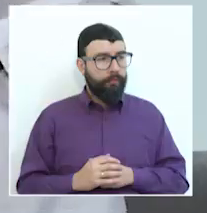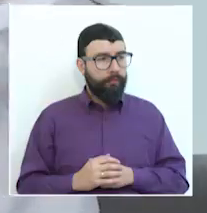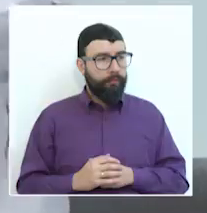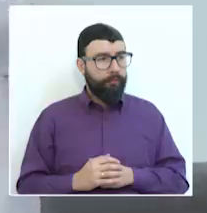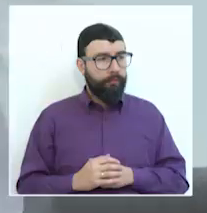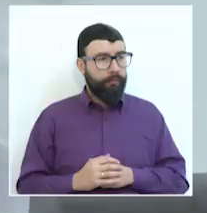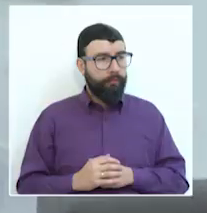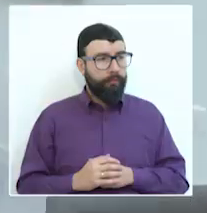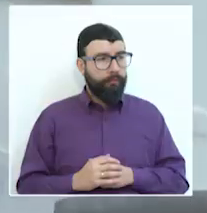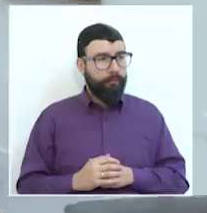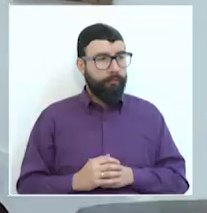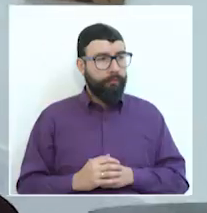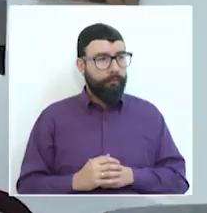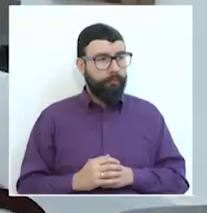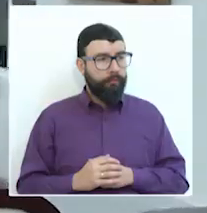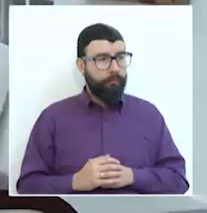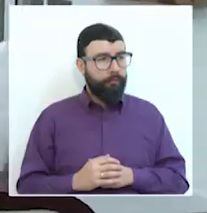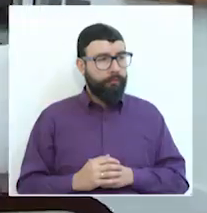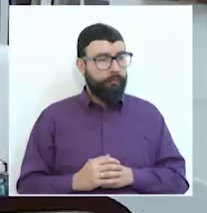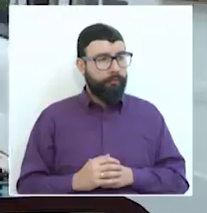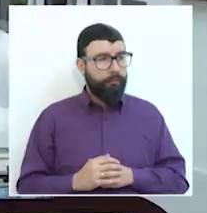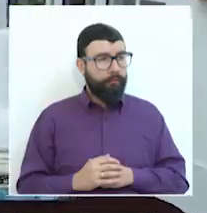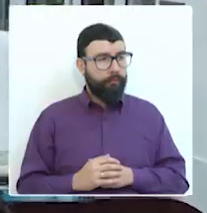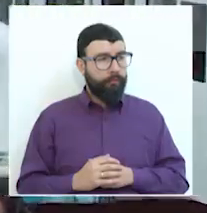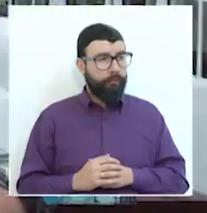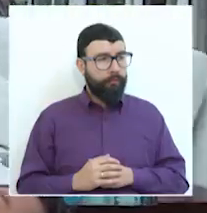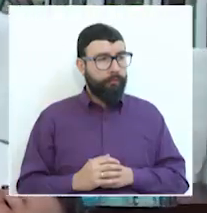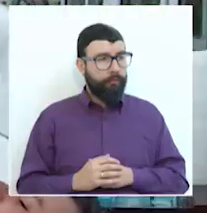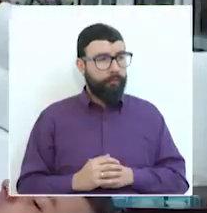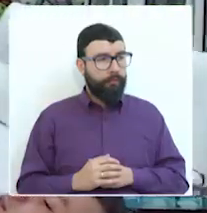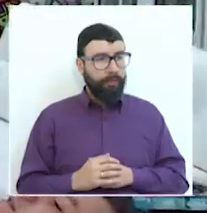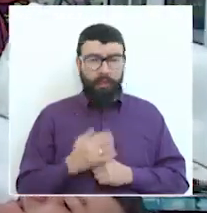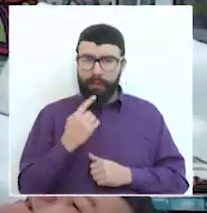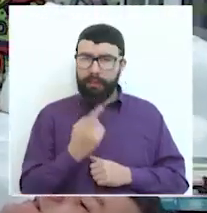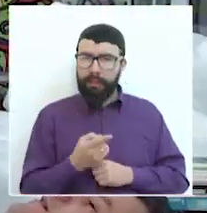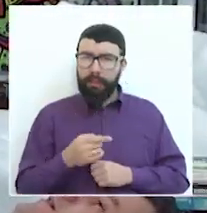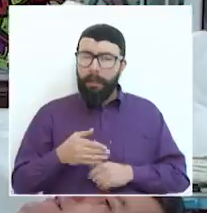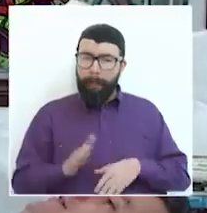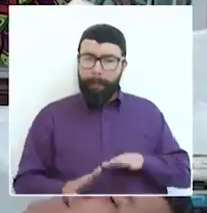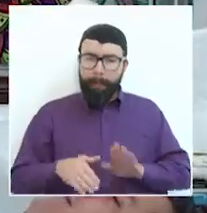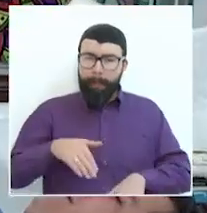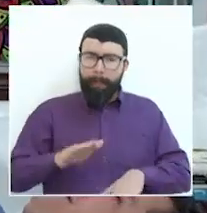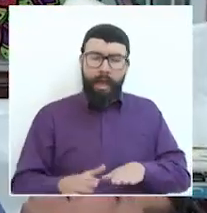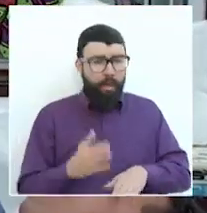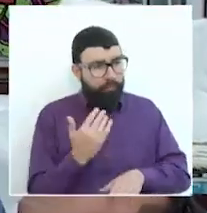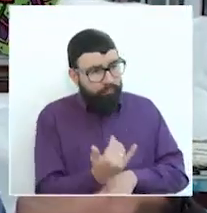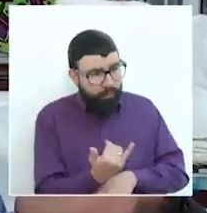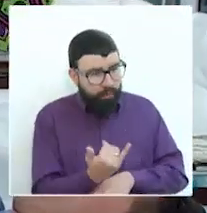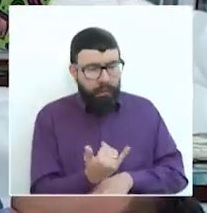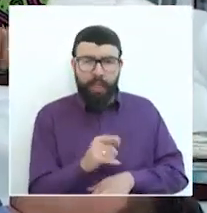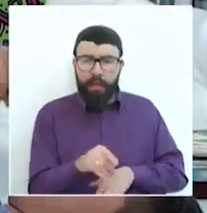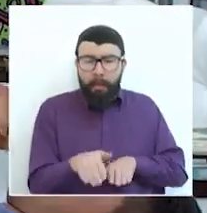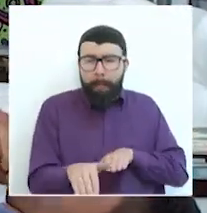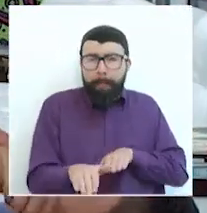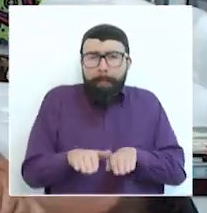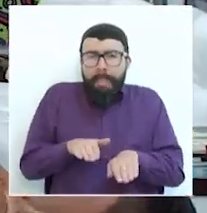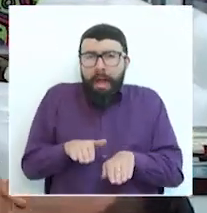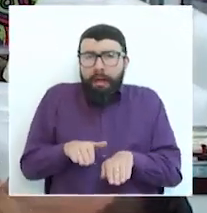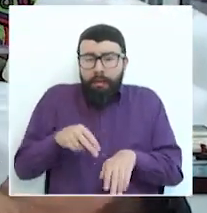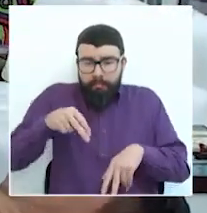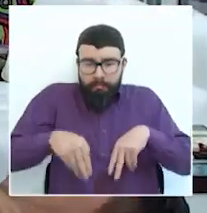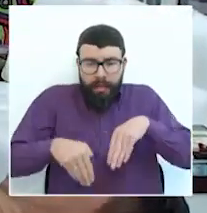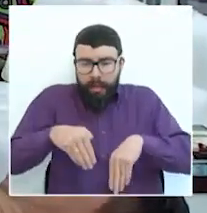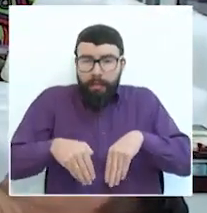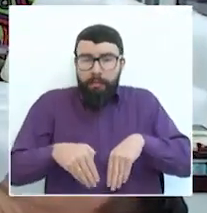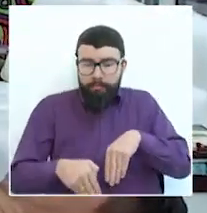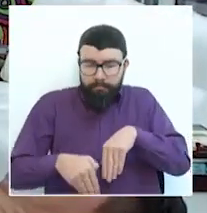Tiene un acortamiento de esta pierna, sería muy bueno también hacerle un test de Farrell. El test de Farrell nos permite ver